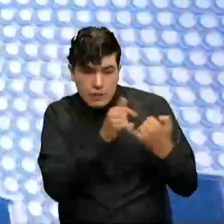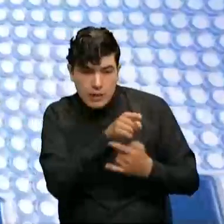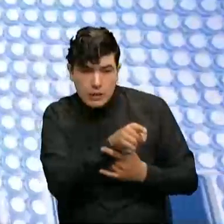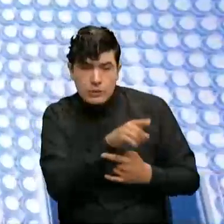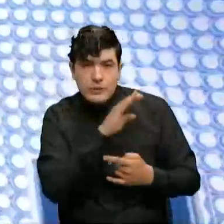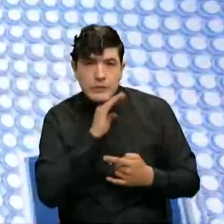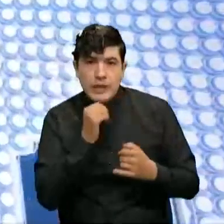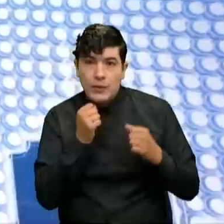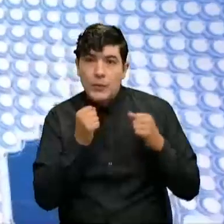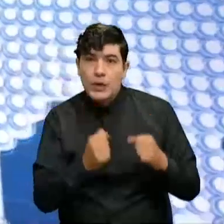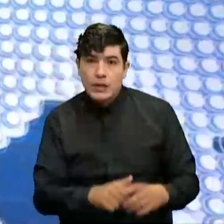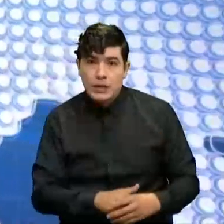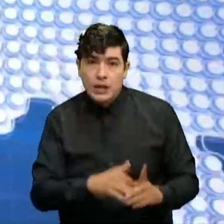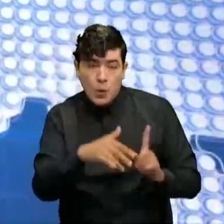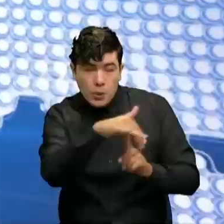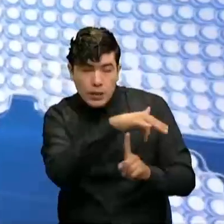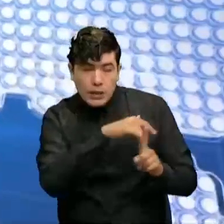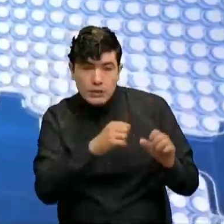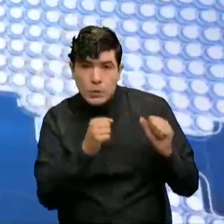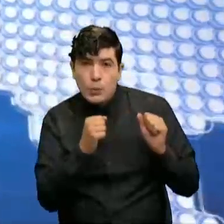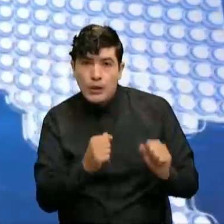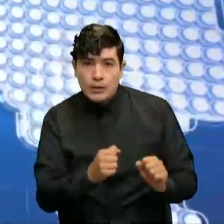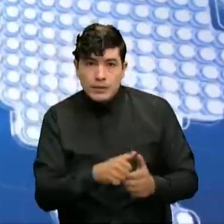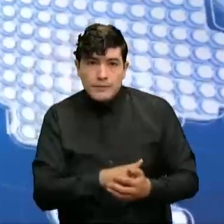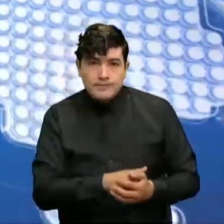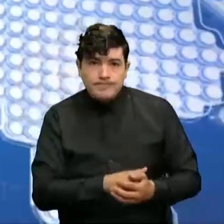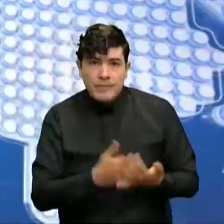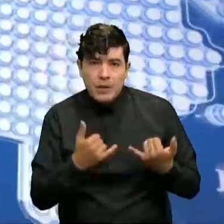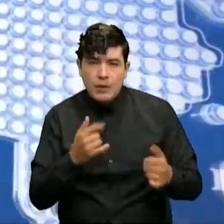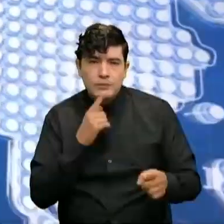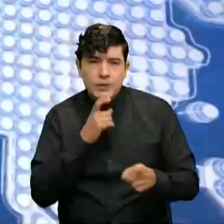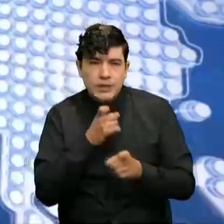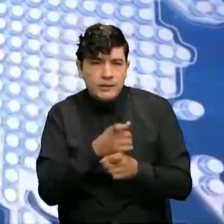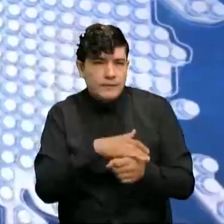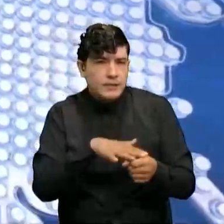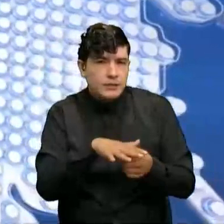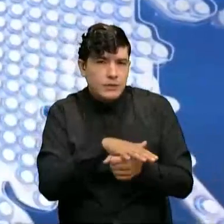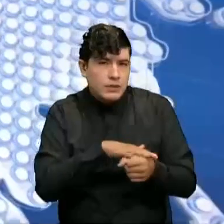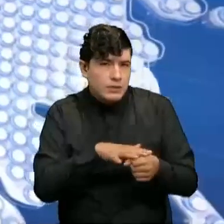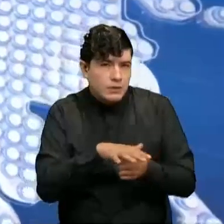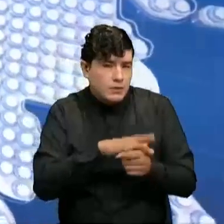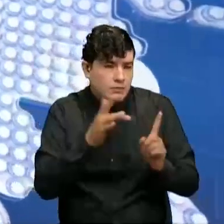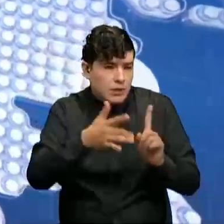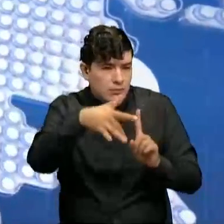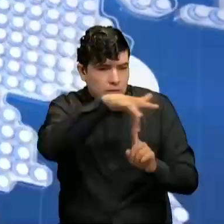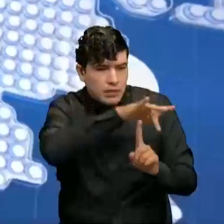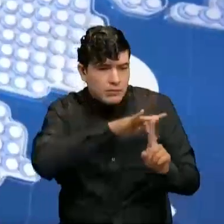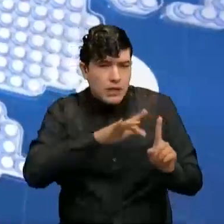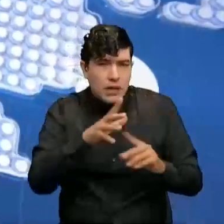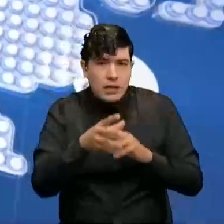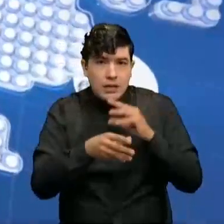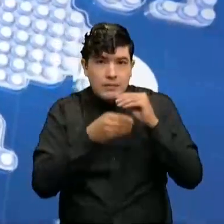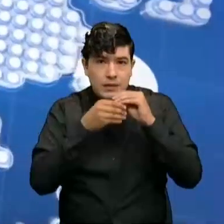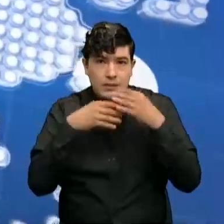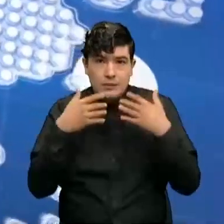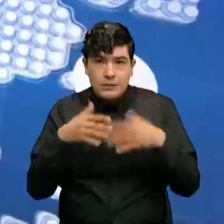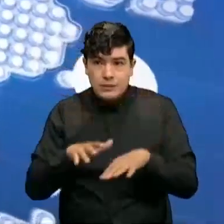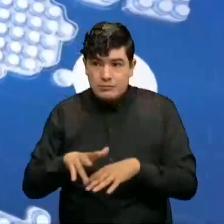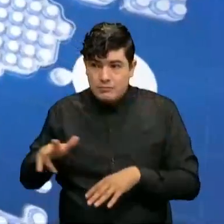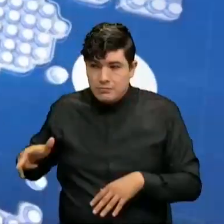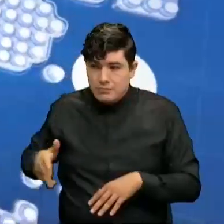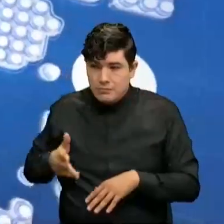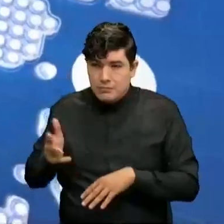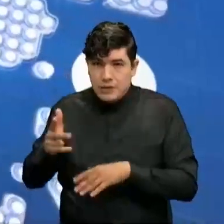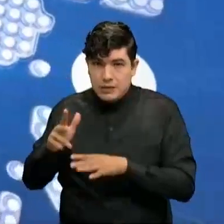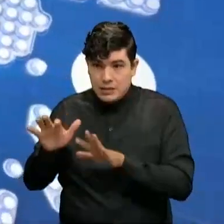graves. El panorama se complica para brindar una atención médica y un seguimiento a los casos si se tiene en cuenta que para llegar a esta vereda se debe hacer